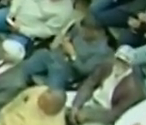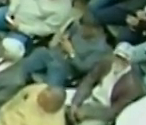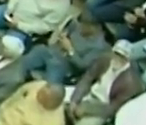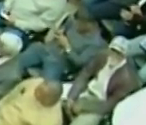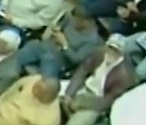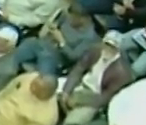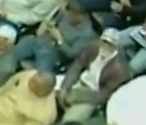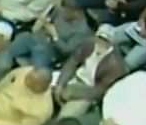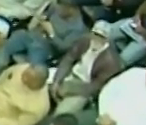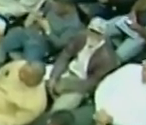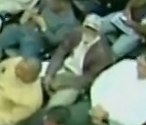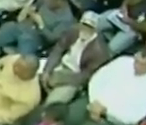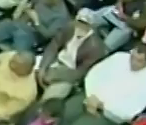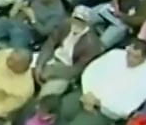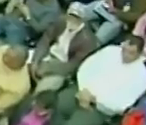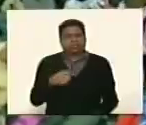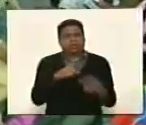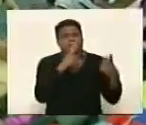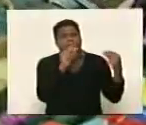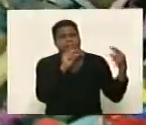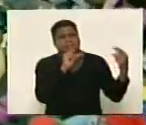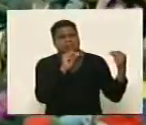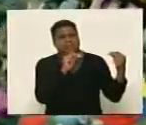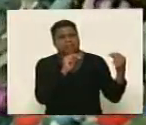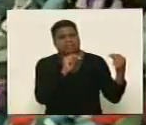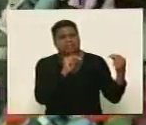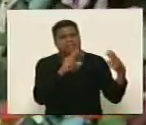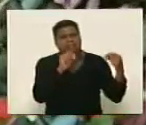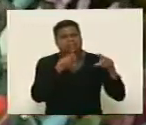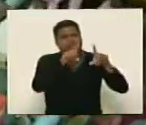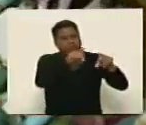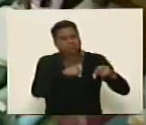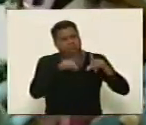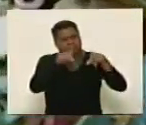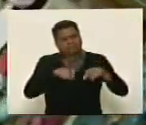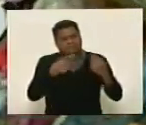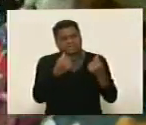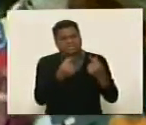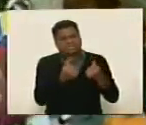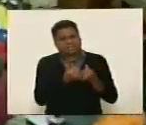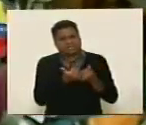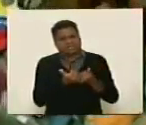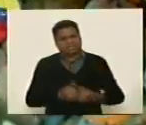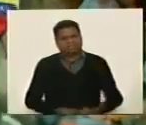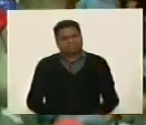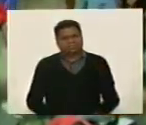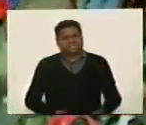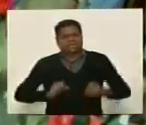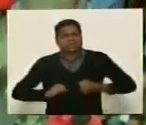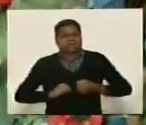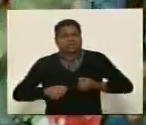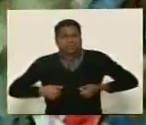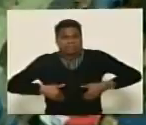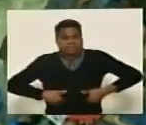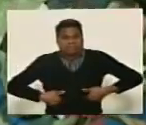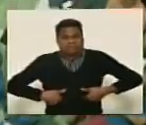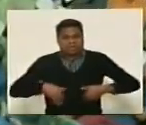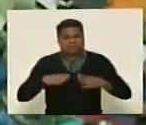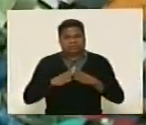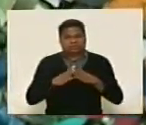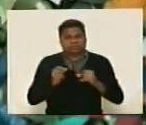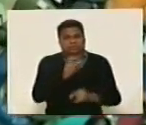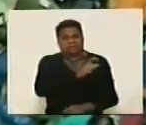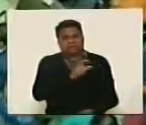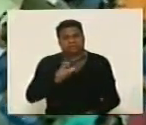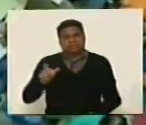económico, hablaba de la acupuntura financiera. Hay un concepto que se le puede sumar ahora, en